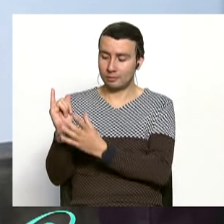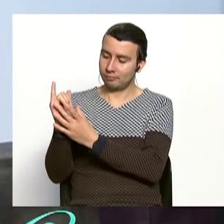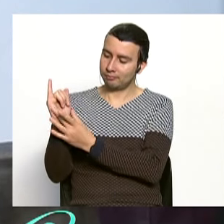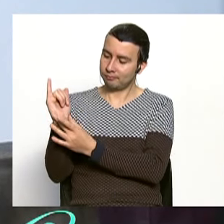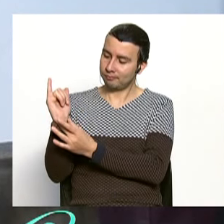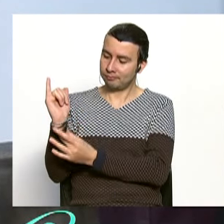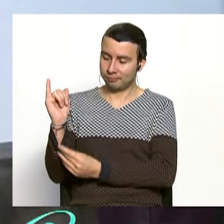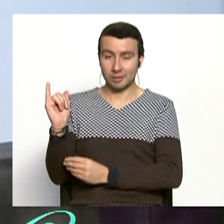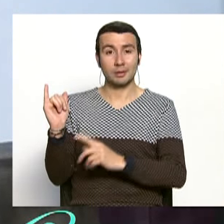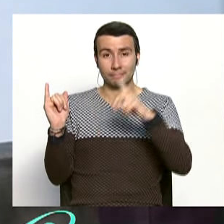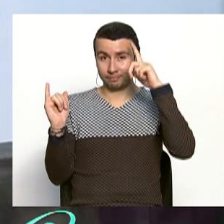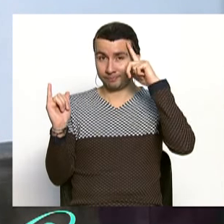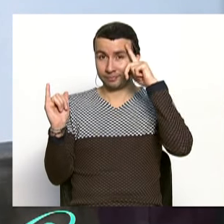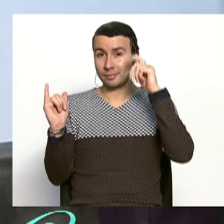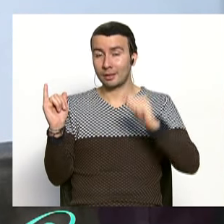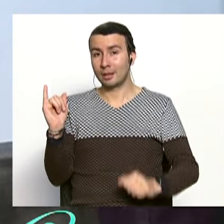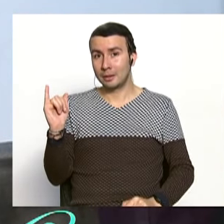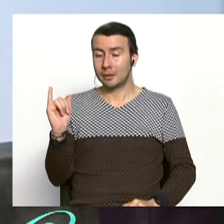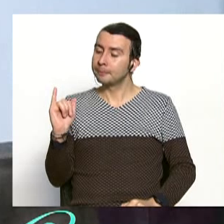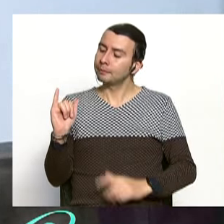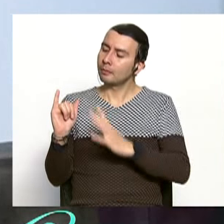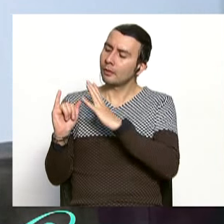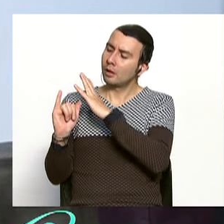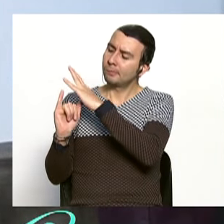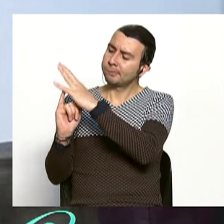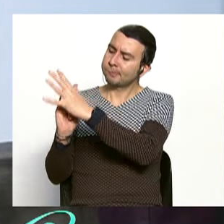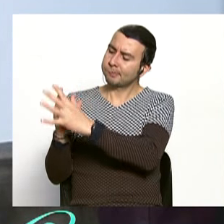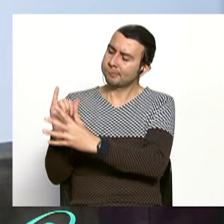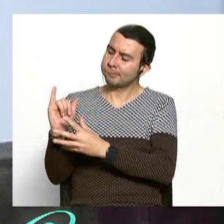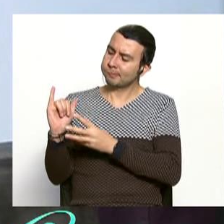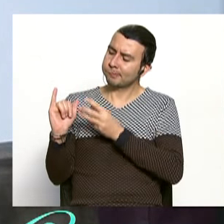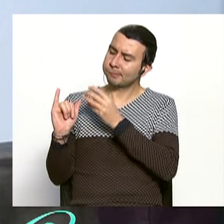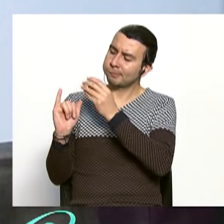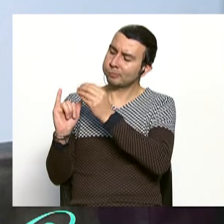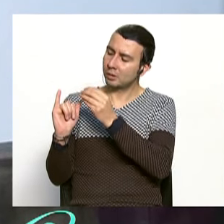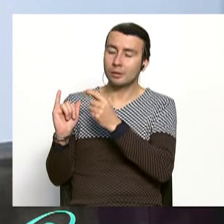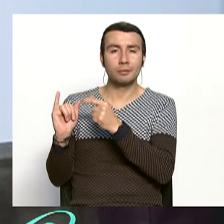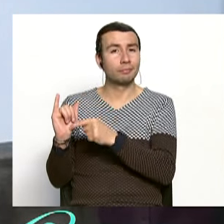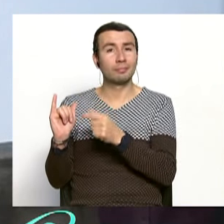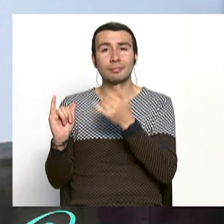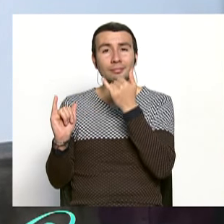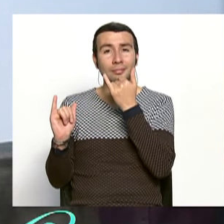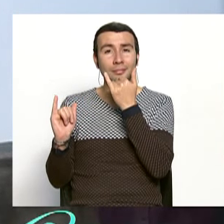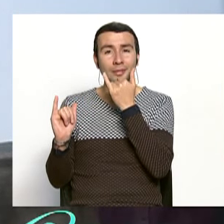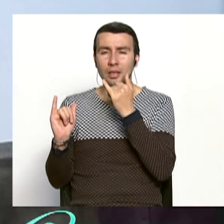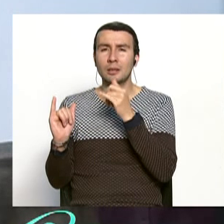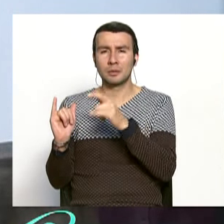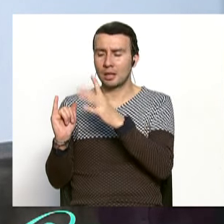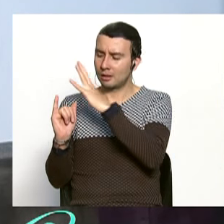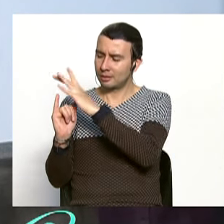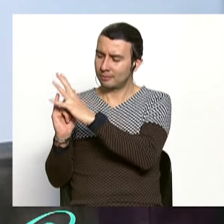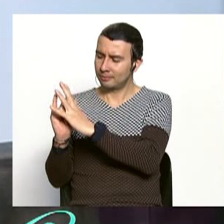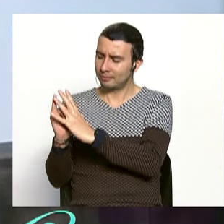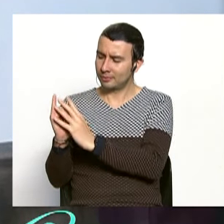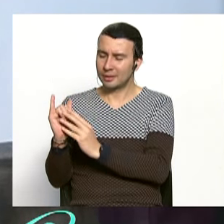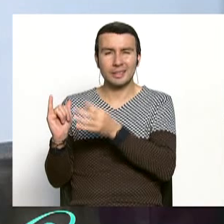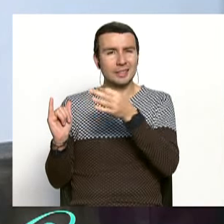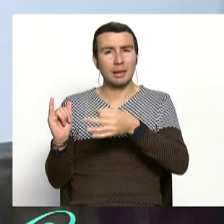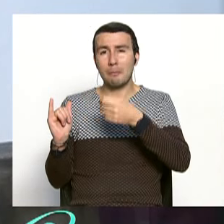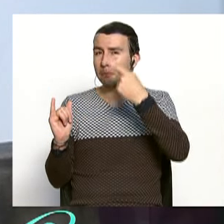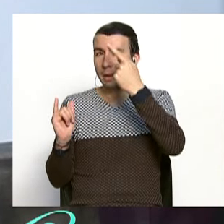de la vagina esa parte interna del útero está tapizada digámoslo así por un tejido que se desprende cada